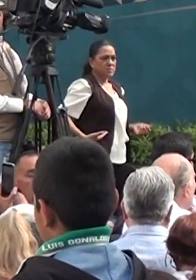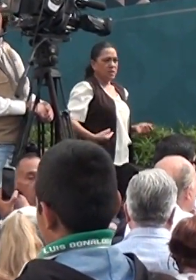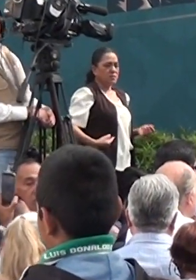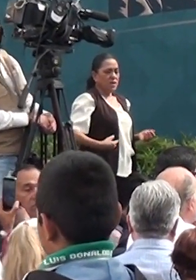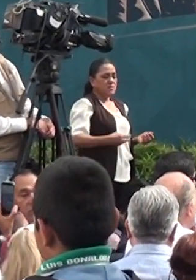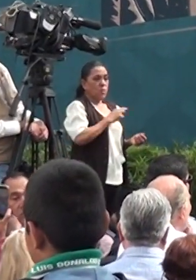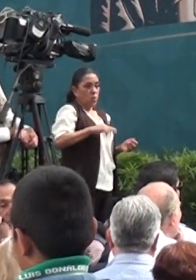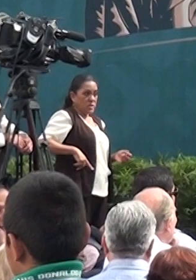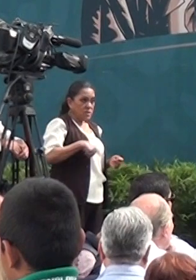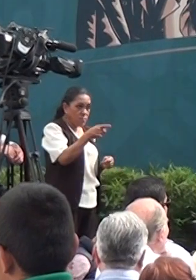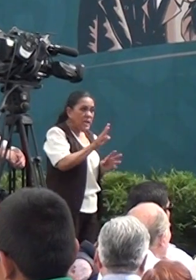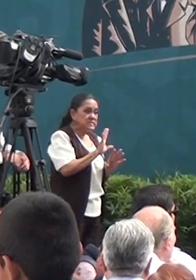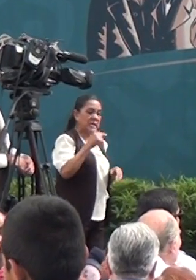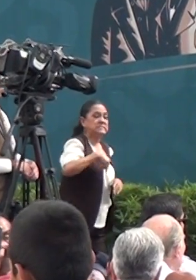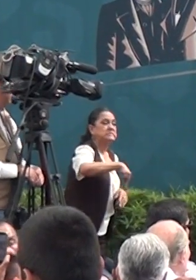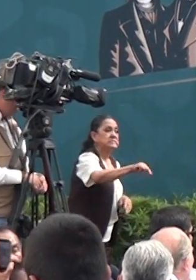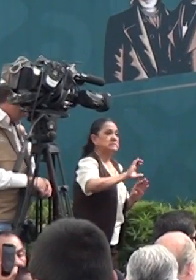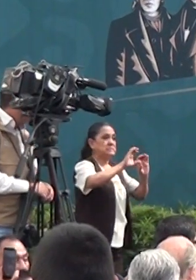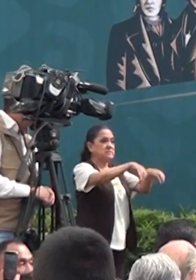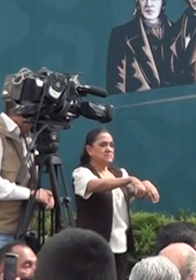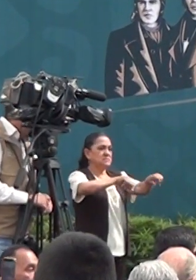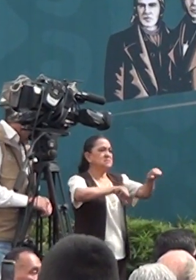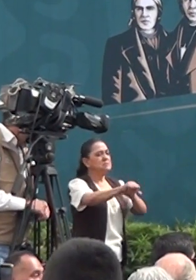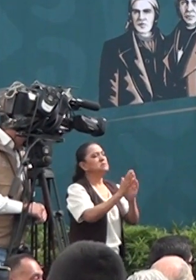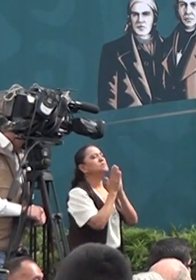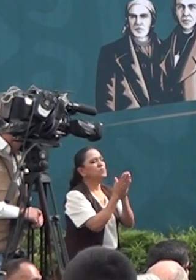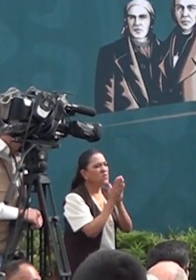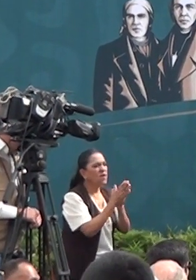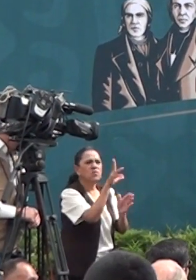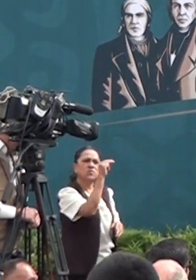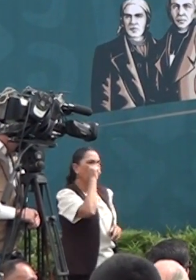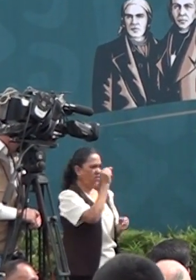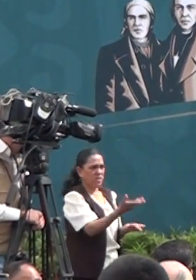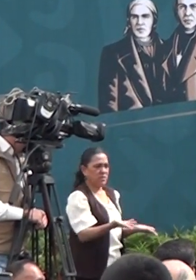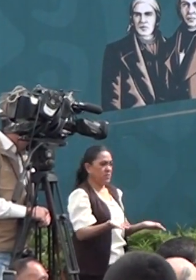están a día de asumir el cargo. Por favor, no nos fallen.